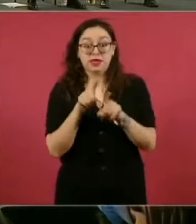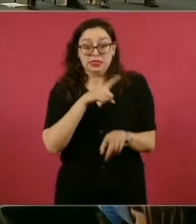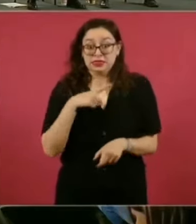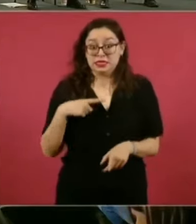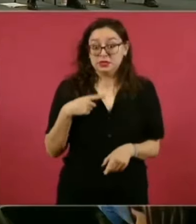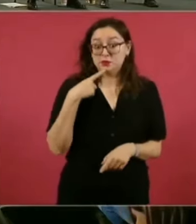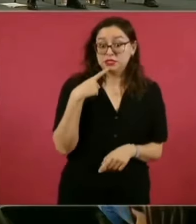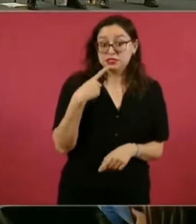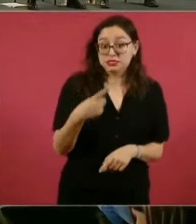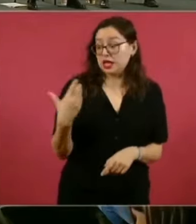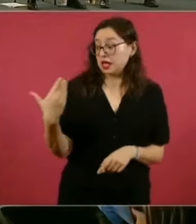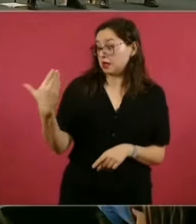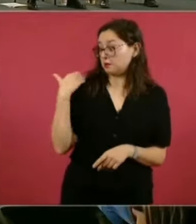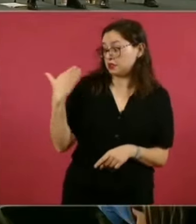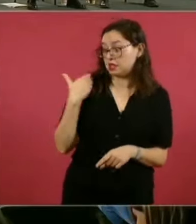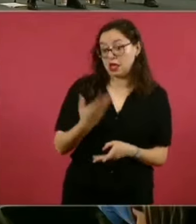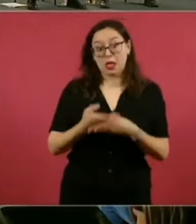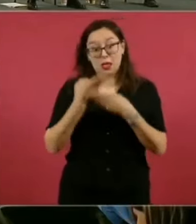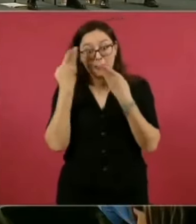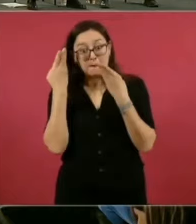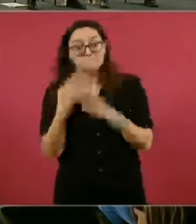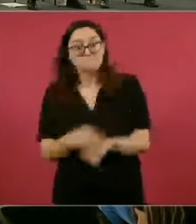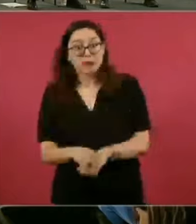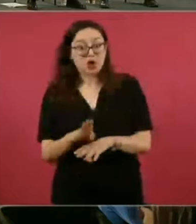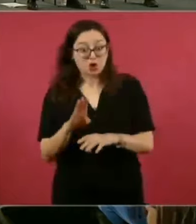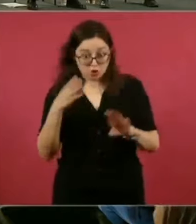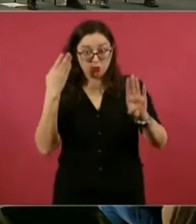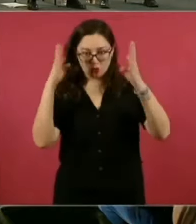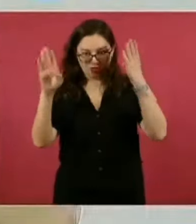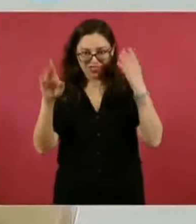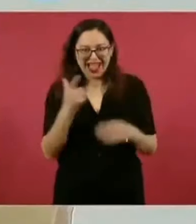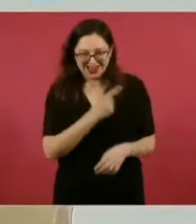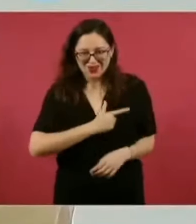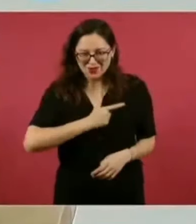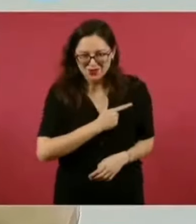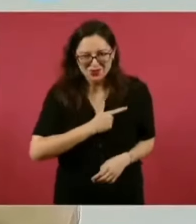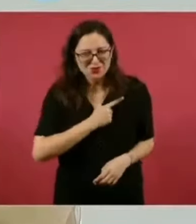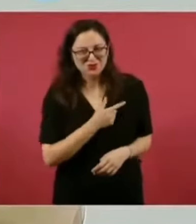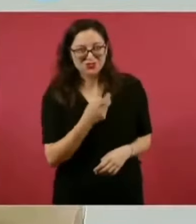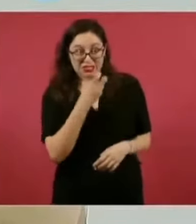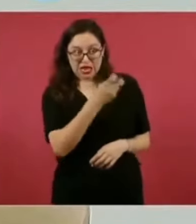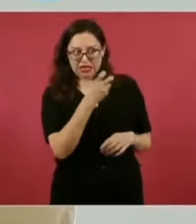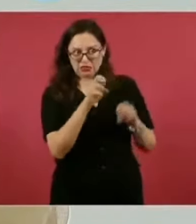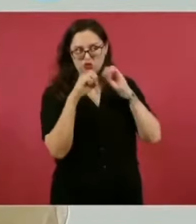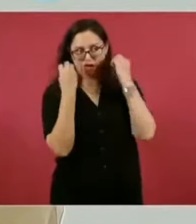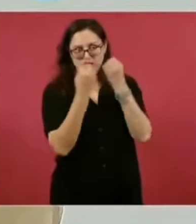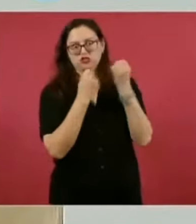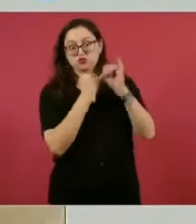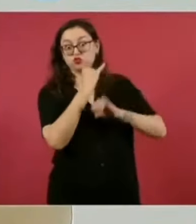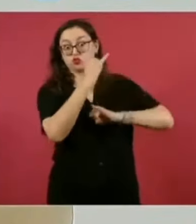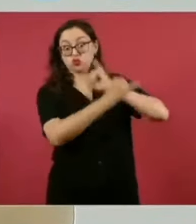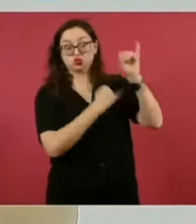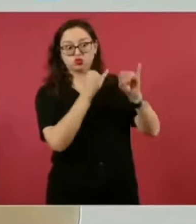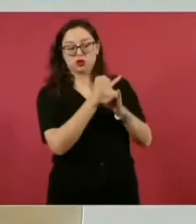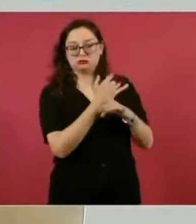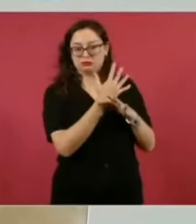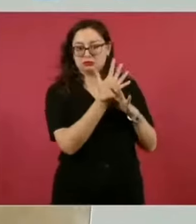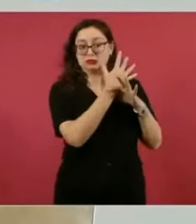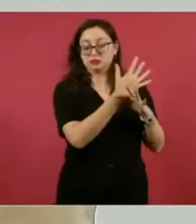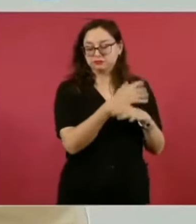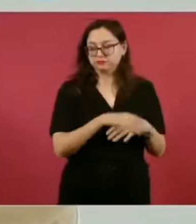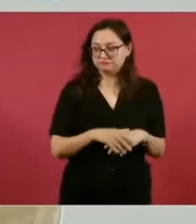una nota del Banco Mundial, que a muchos les gusta citarlo, hablando de cómo estos mecanismos de participación y de ejercicio de recursos